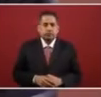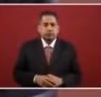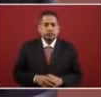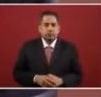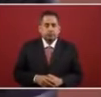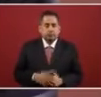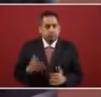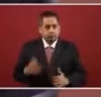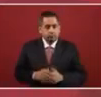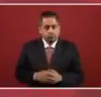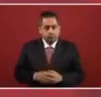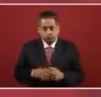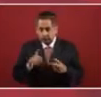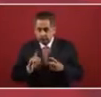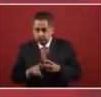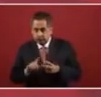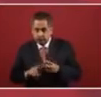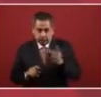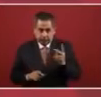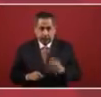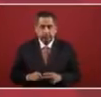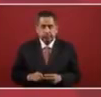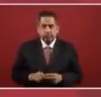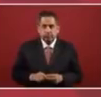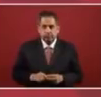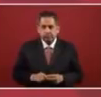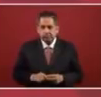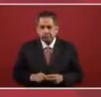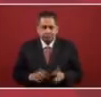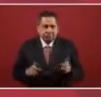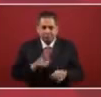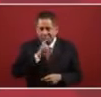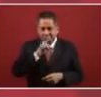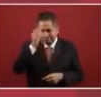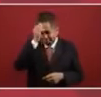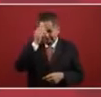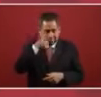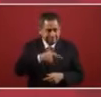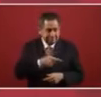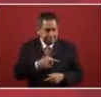Sobre lo segundo, no tengo ningún